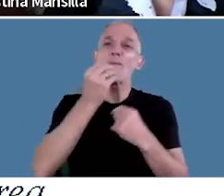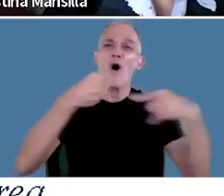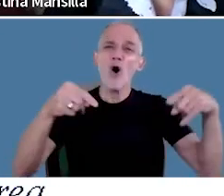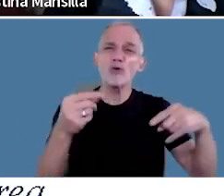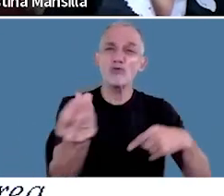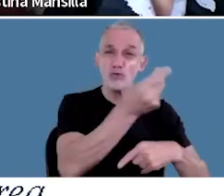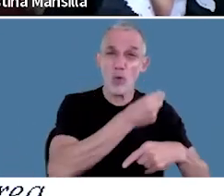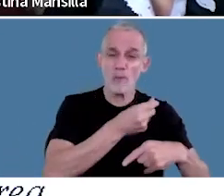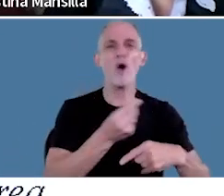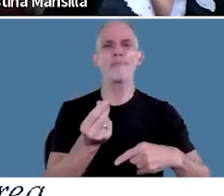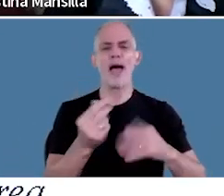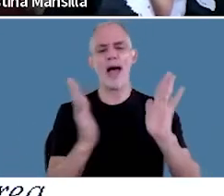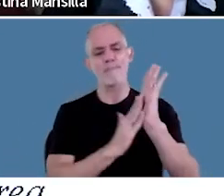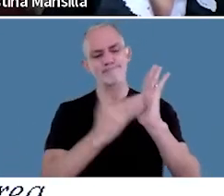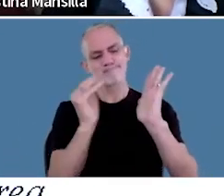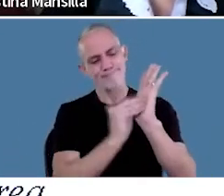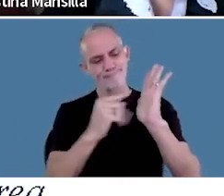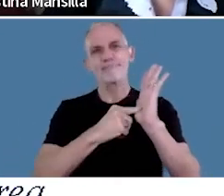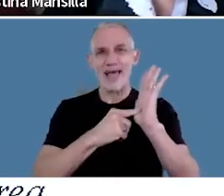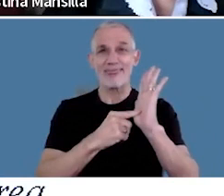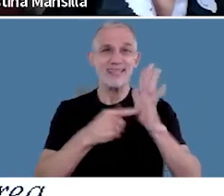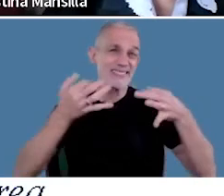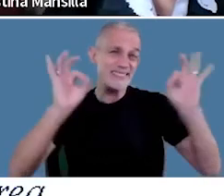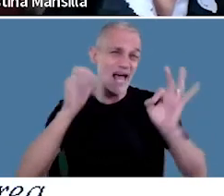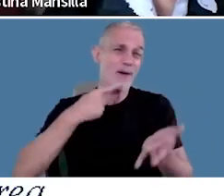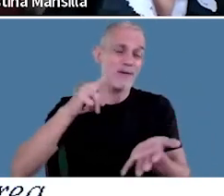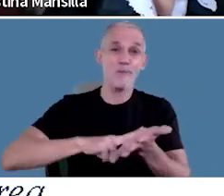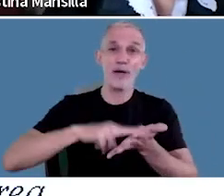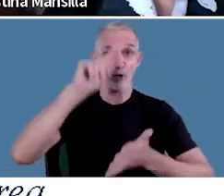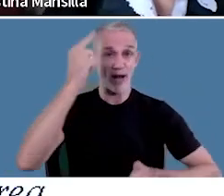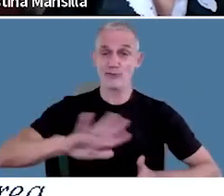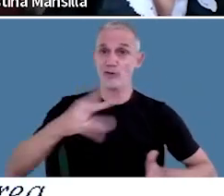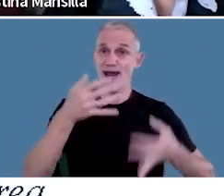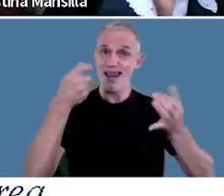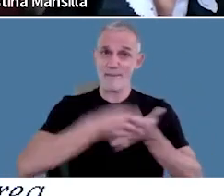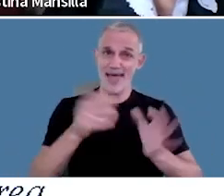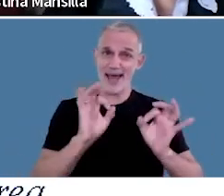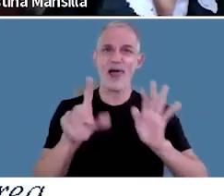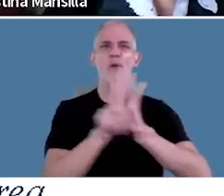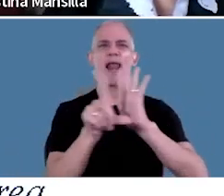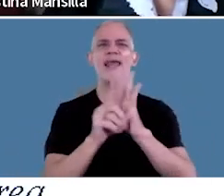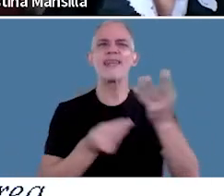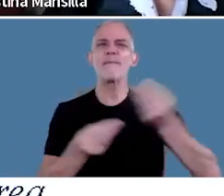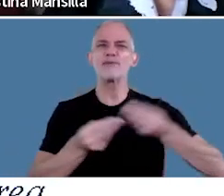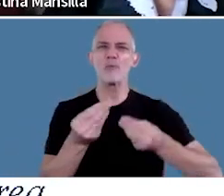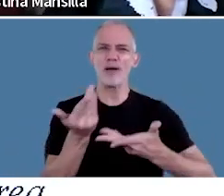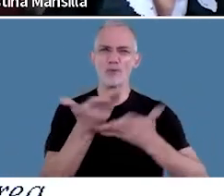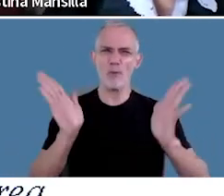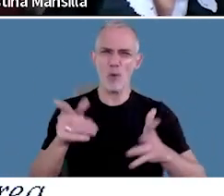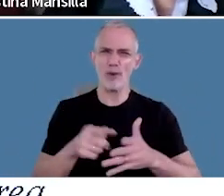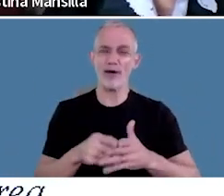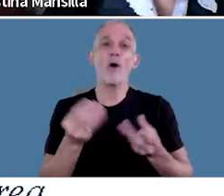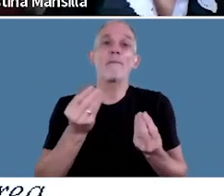que expresamente se encuentren eximidas de impuestos nacionales por la Ley de Presupuesto Público, que para